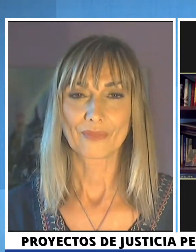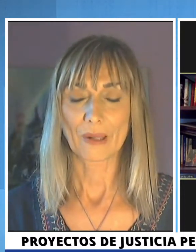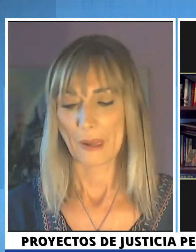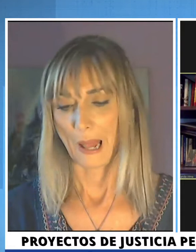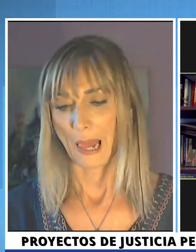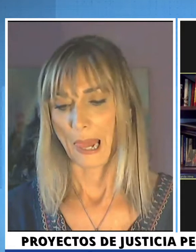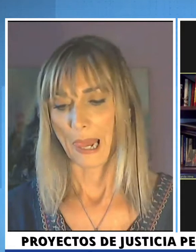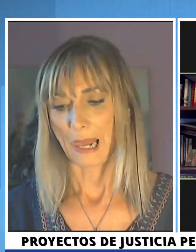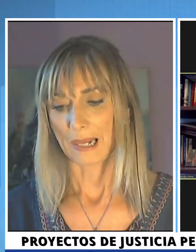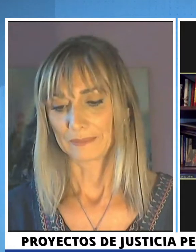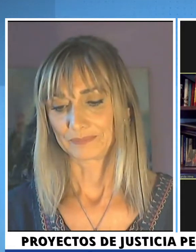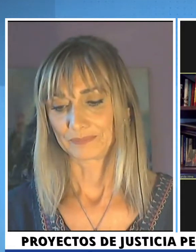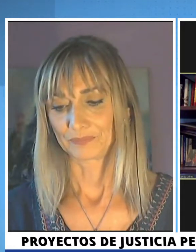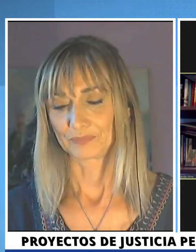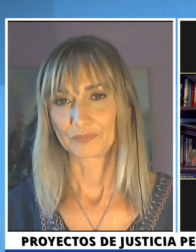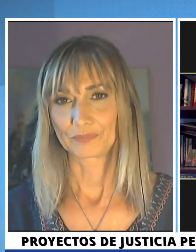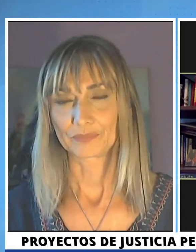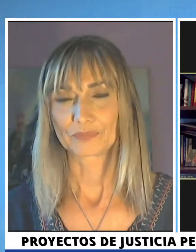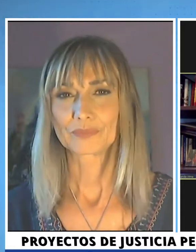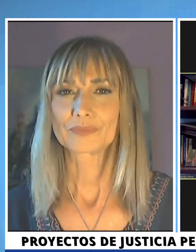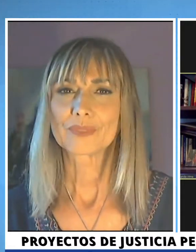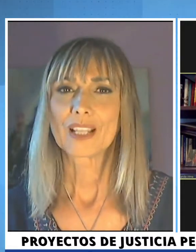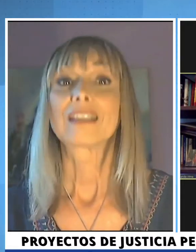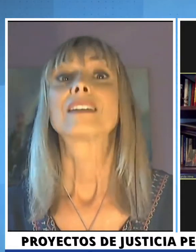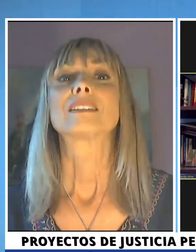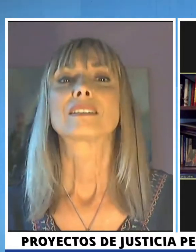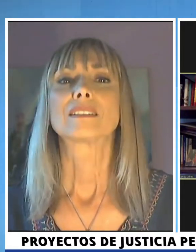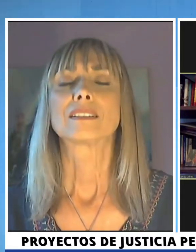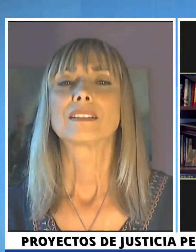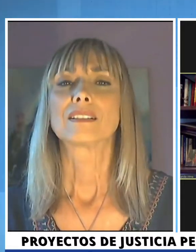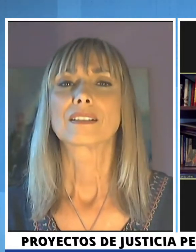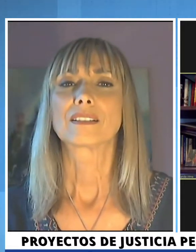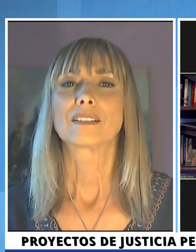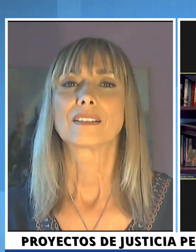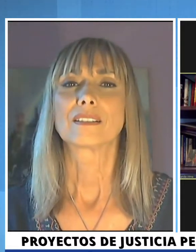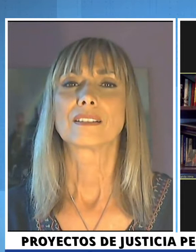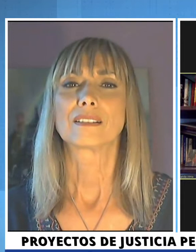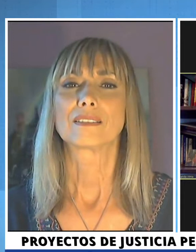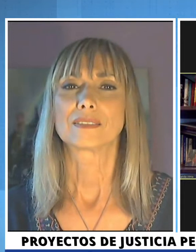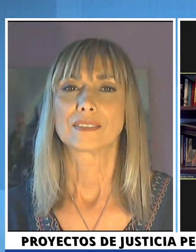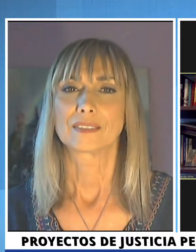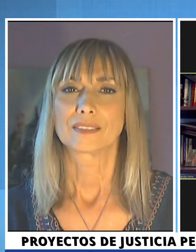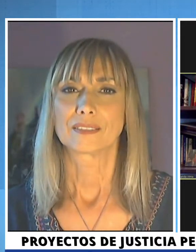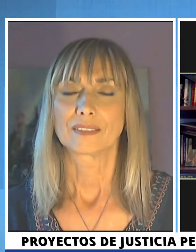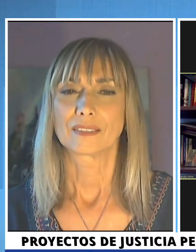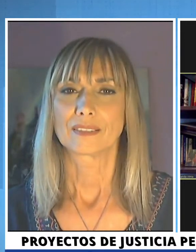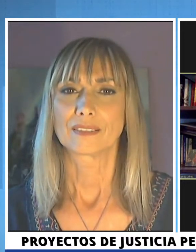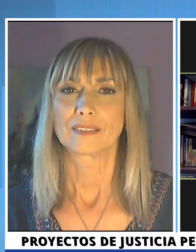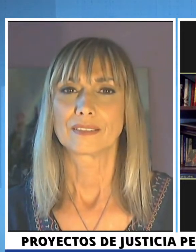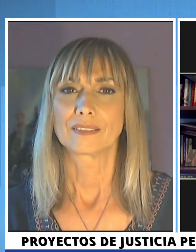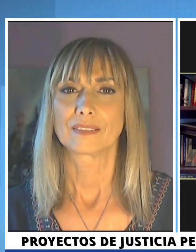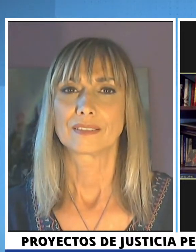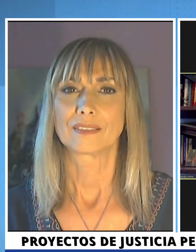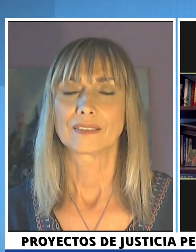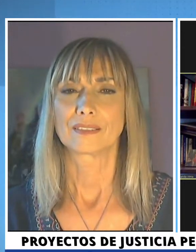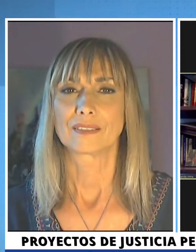importante que es seguir las medidas de prueba, ¿no? Cuando están las decisiones de aislamiento, de cerco perimetral, que no haya excusa en